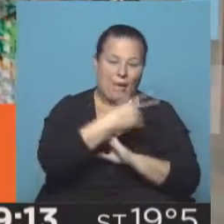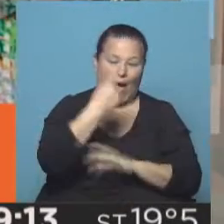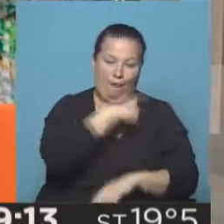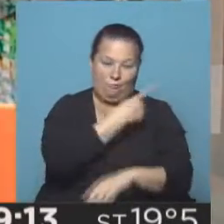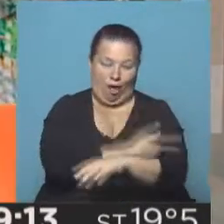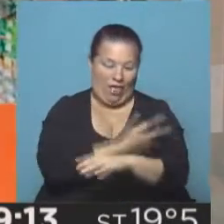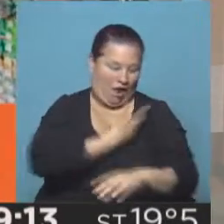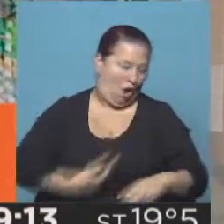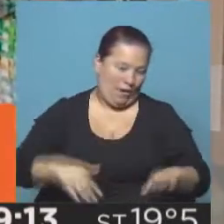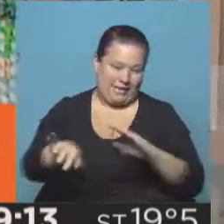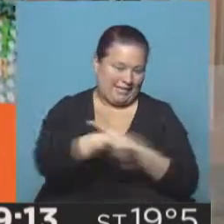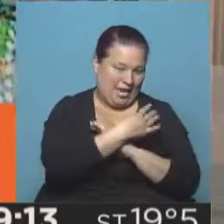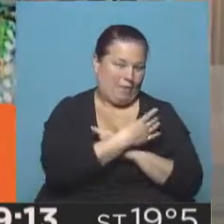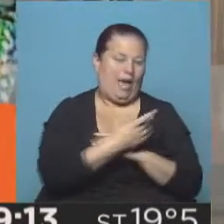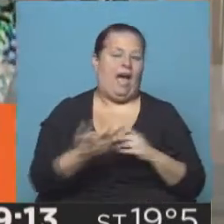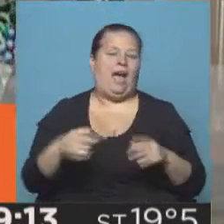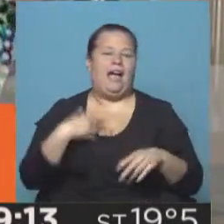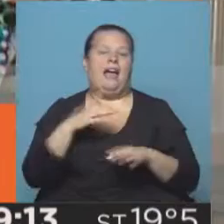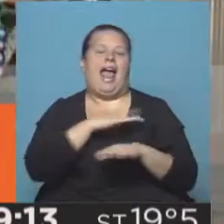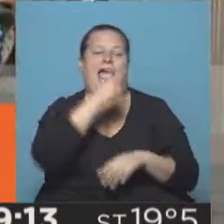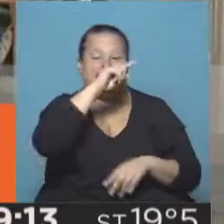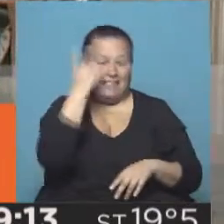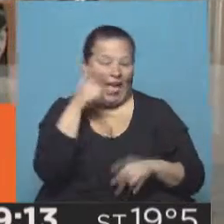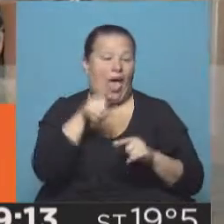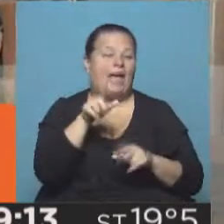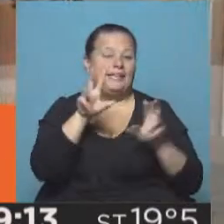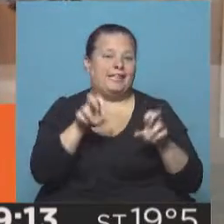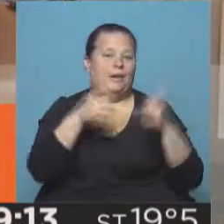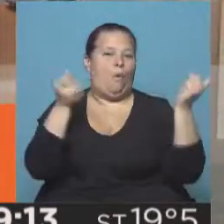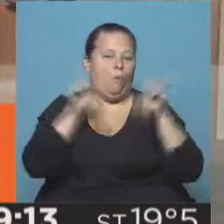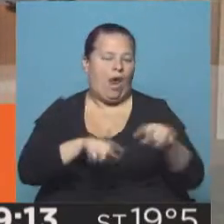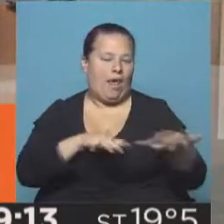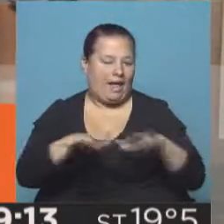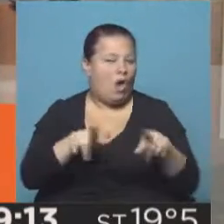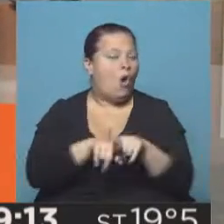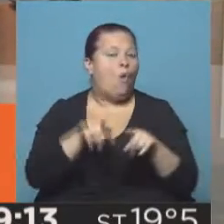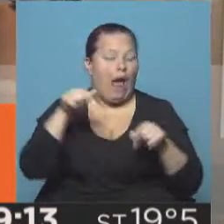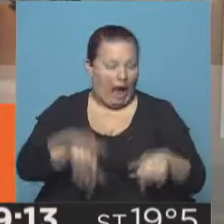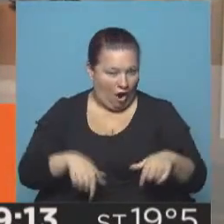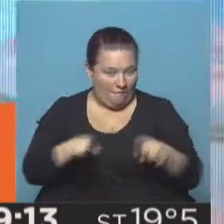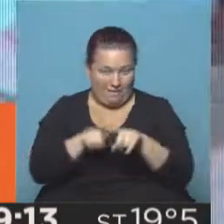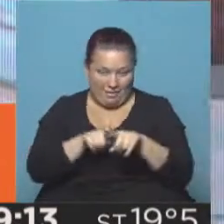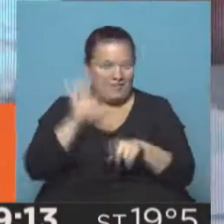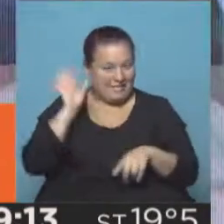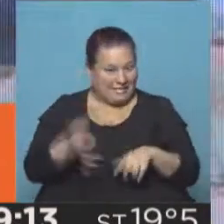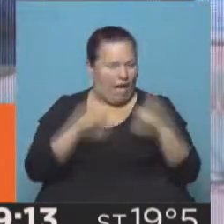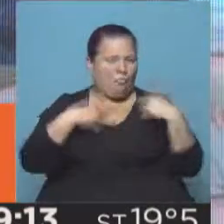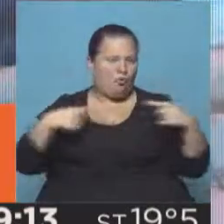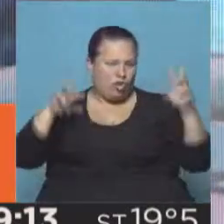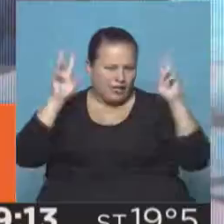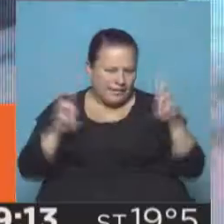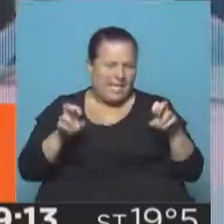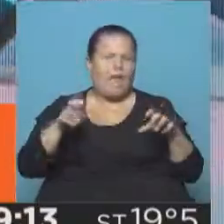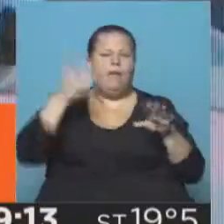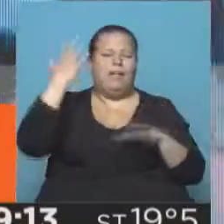poder, de la hegemonía del Estado, es cuando estas causas se reactivan, claro, como está ocurriendo en el día de hoy, ¿no? Sabemos ya de muchas causas en las que